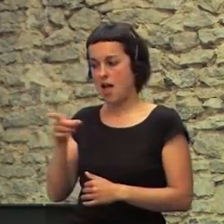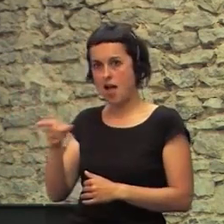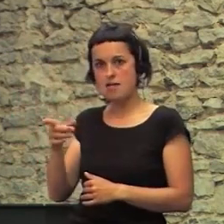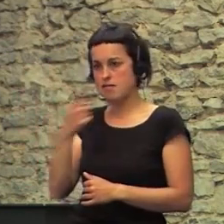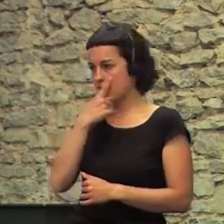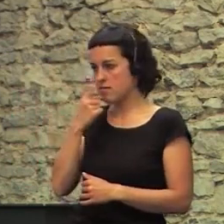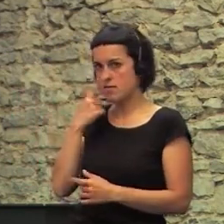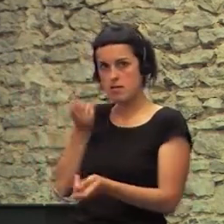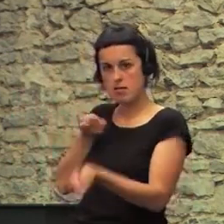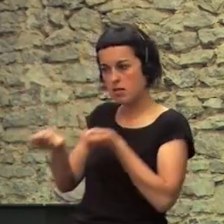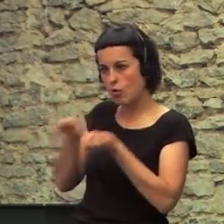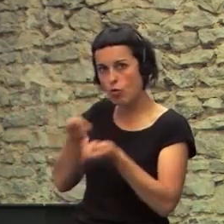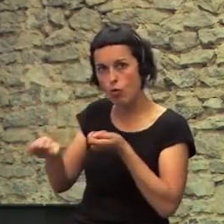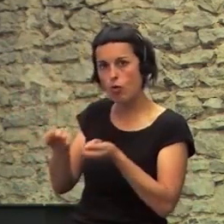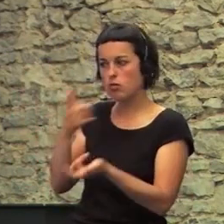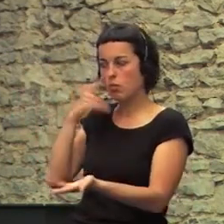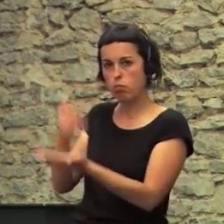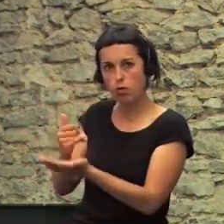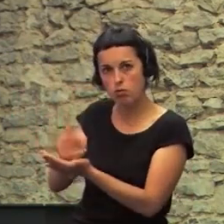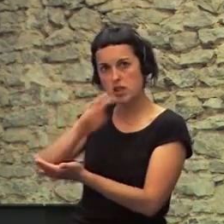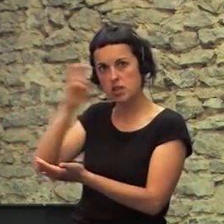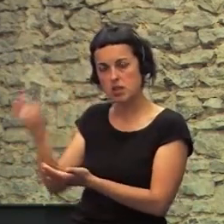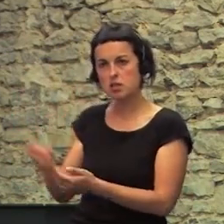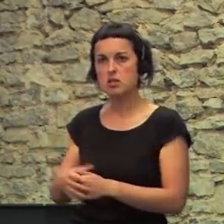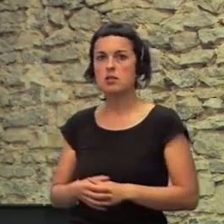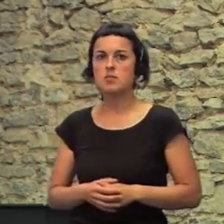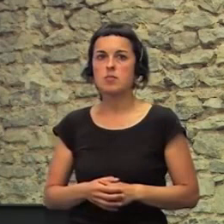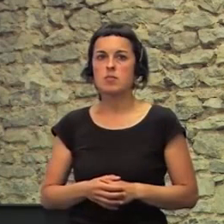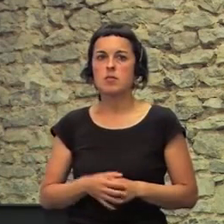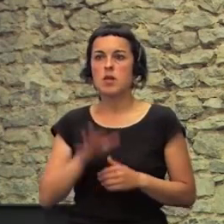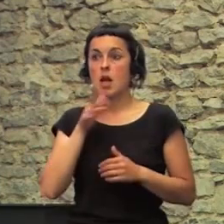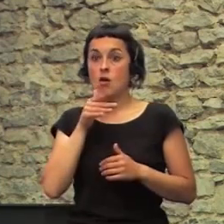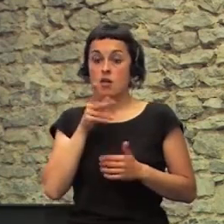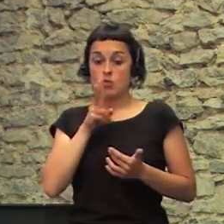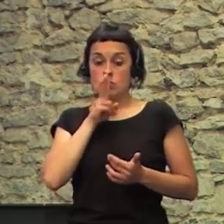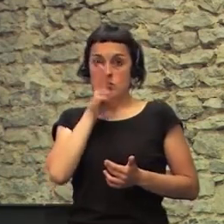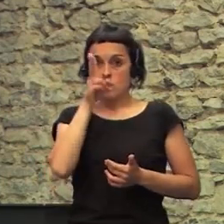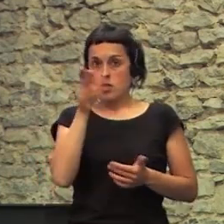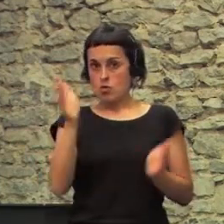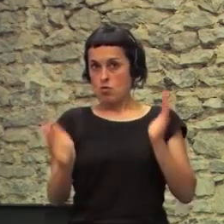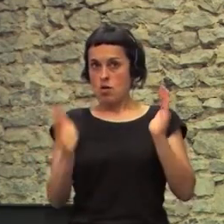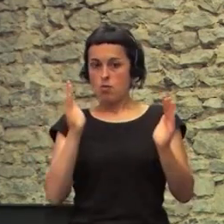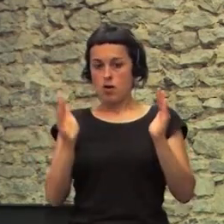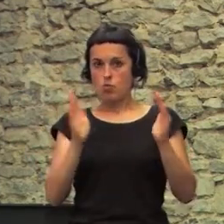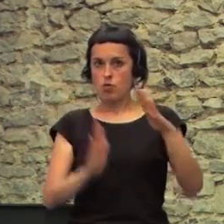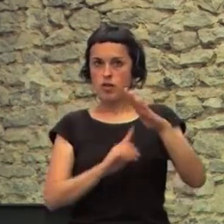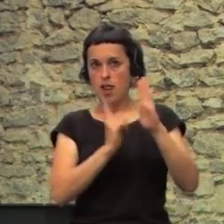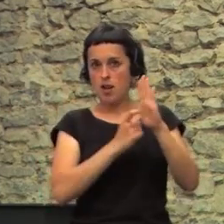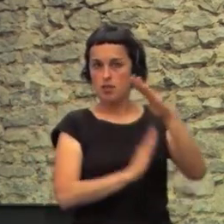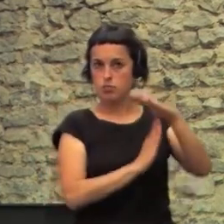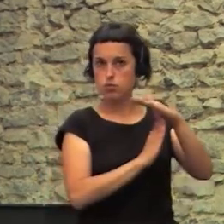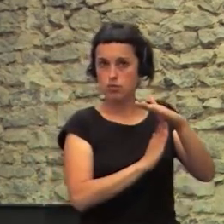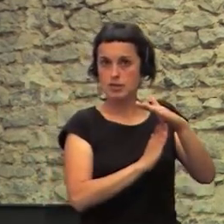la vigilancia de género y se les hace pasar por esto. Estamos en una prórroga, afortunadamente, de 2 años y en función de que estas